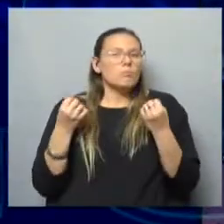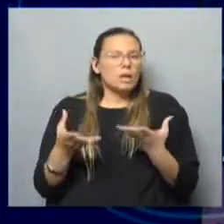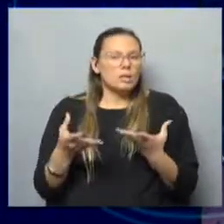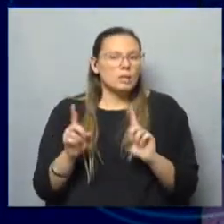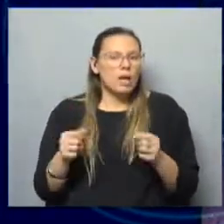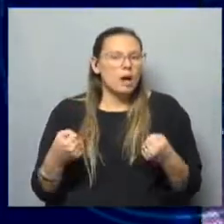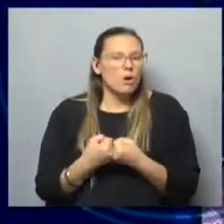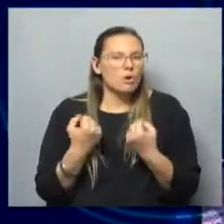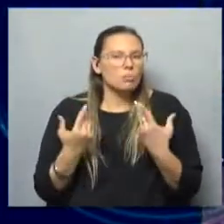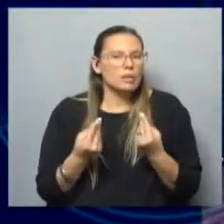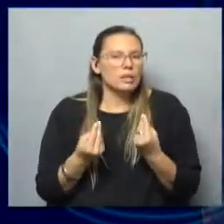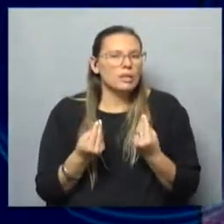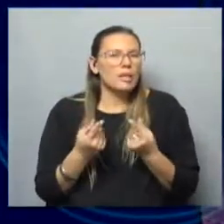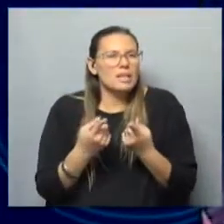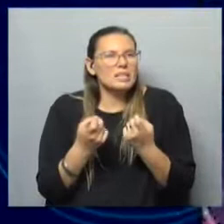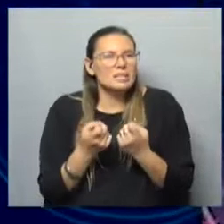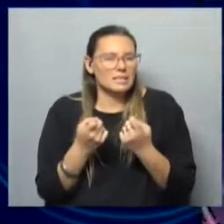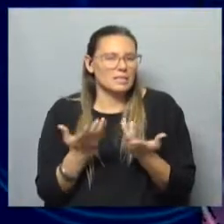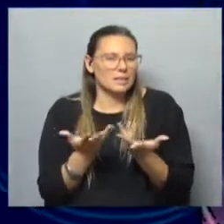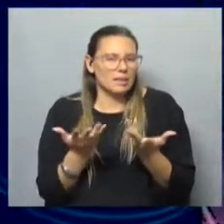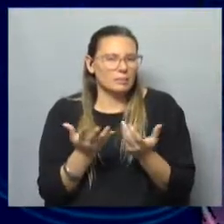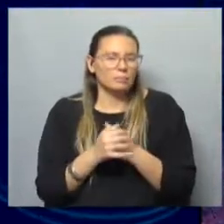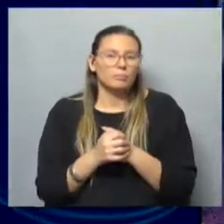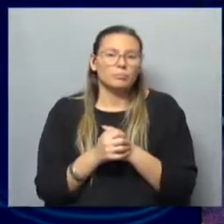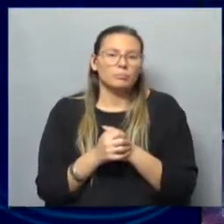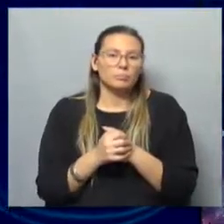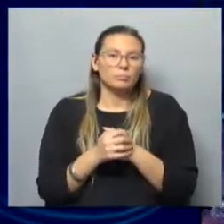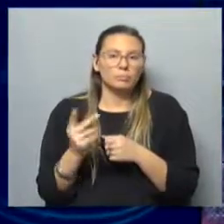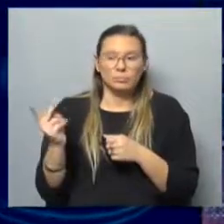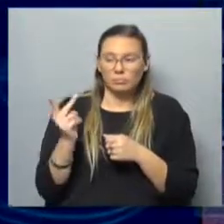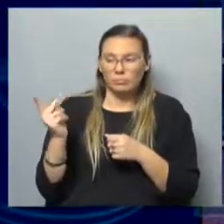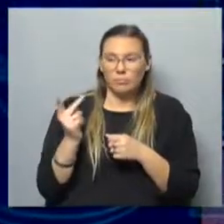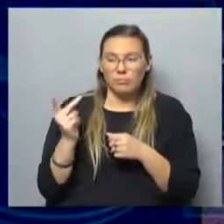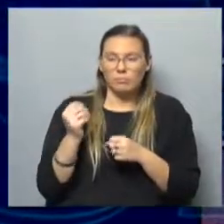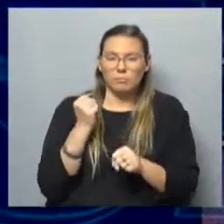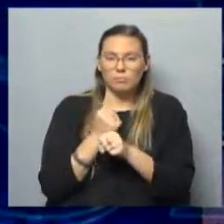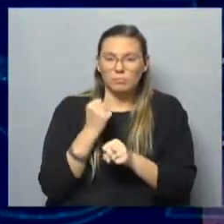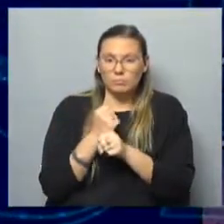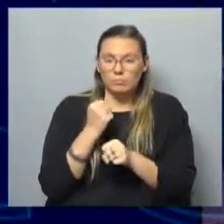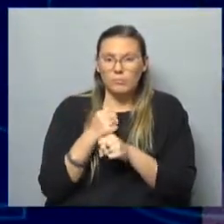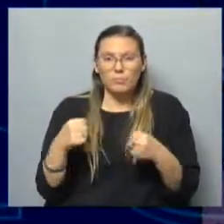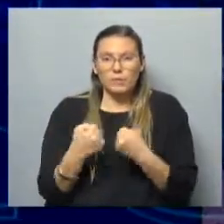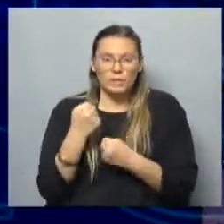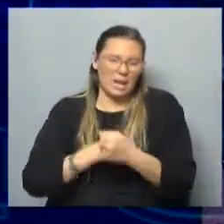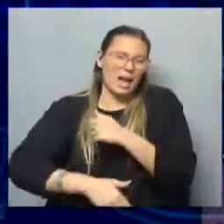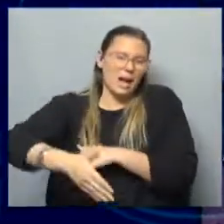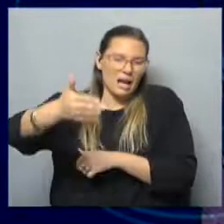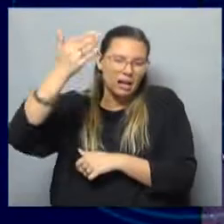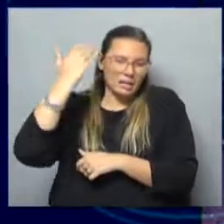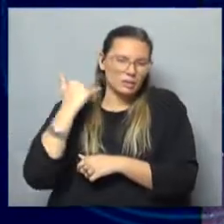que improvisar? ¿Qué destrezas hay que tener? Bueno, nosotros trabajamos el lenguaje de la improvisación hace muchos años